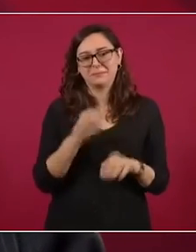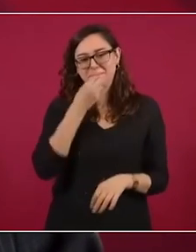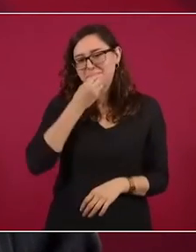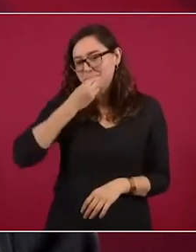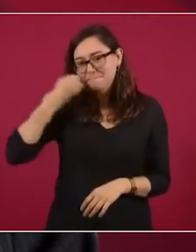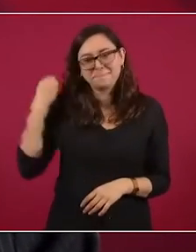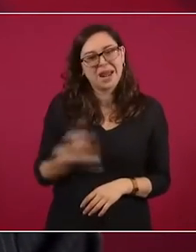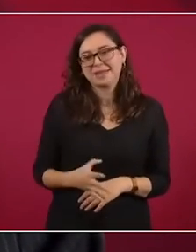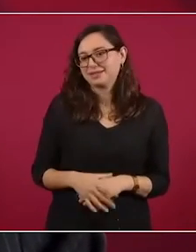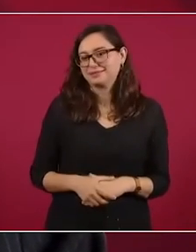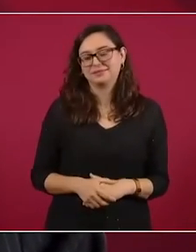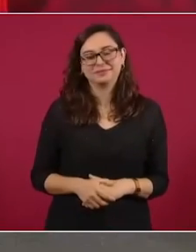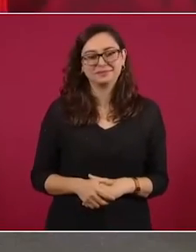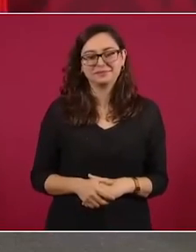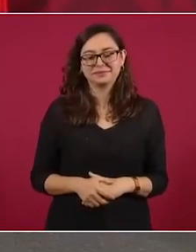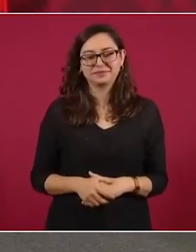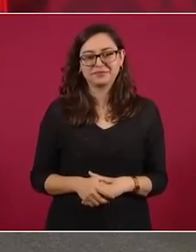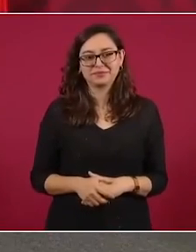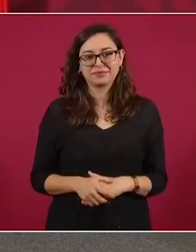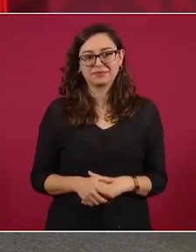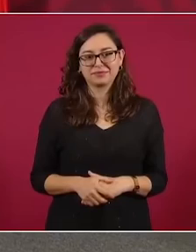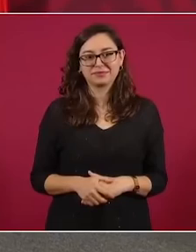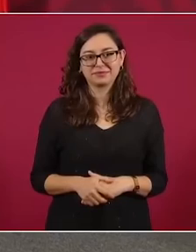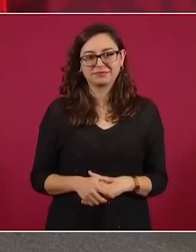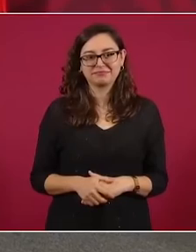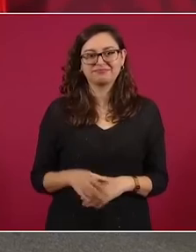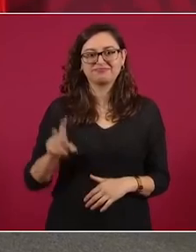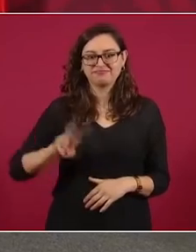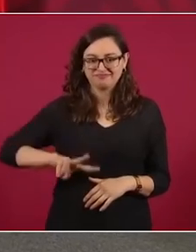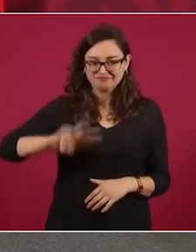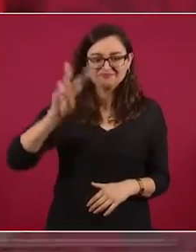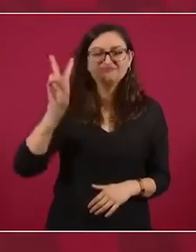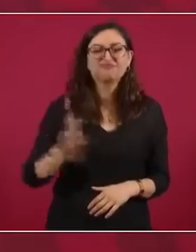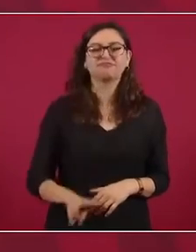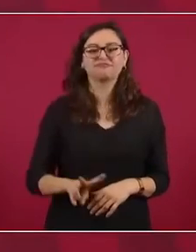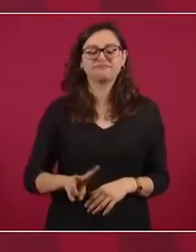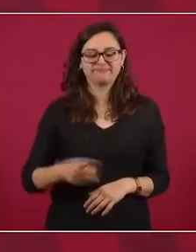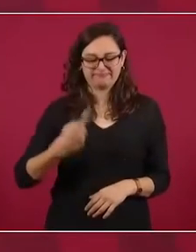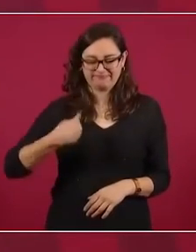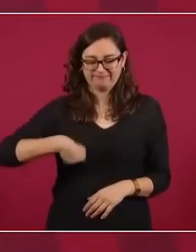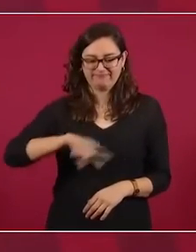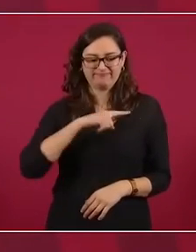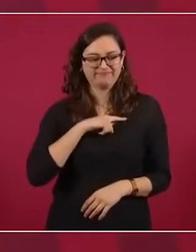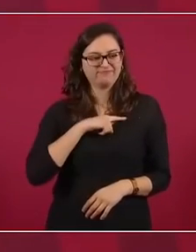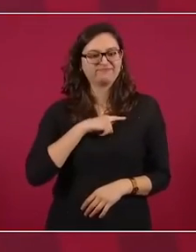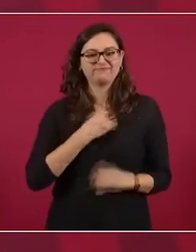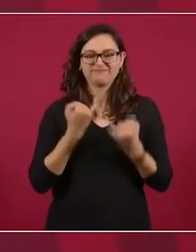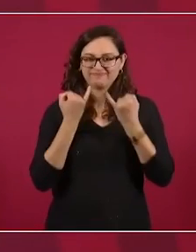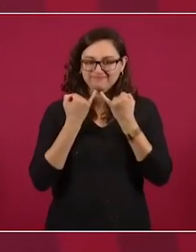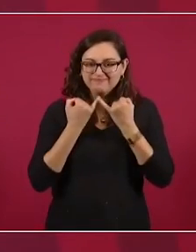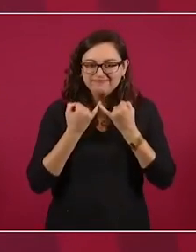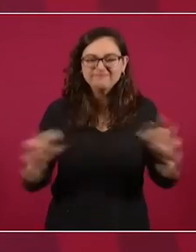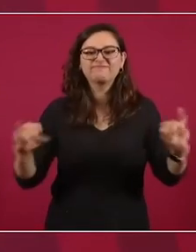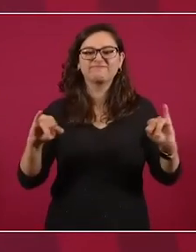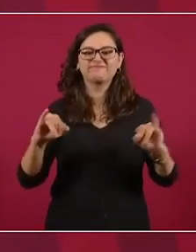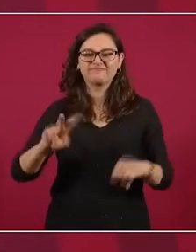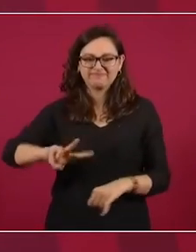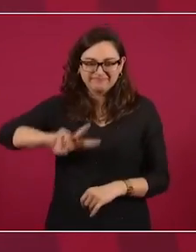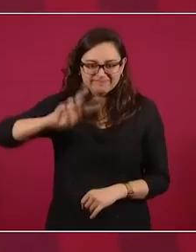extraordinario. Entonces, ¿qué es la reafirmación de nuestra independencia?